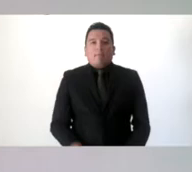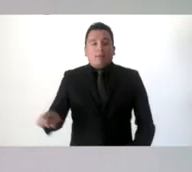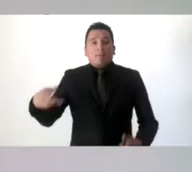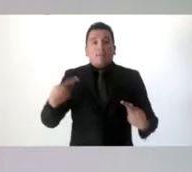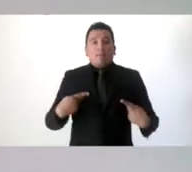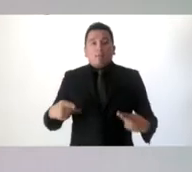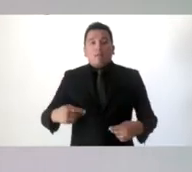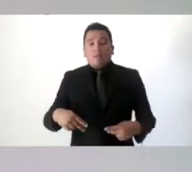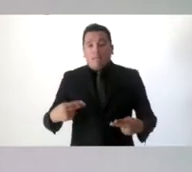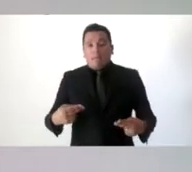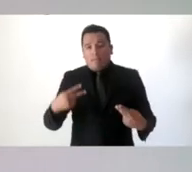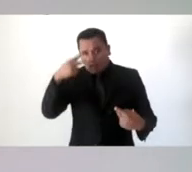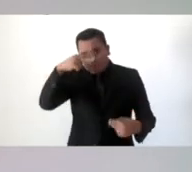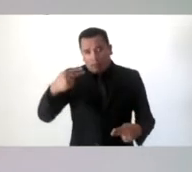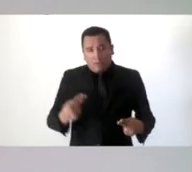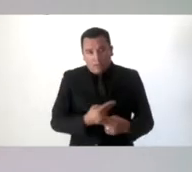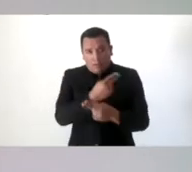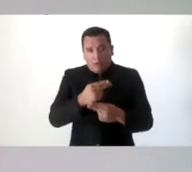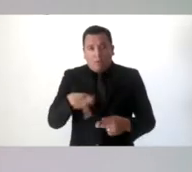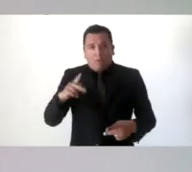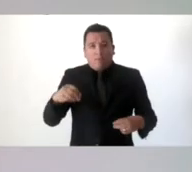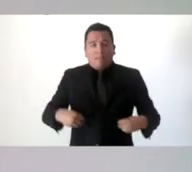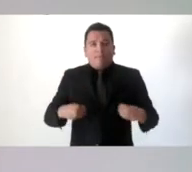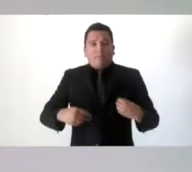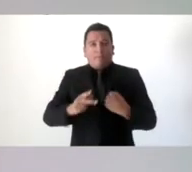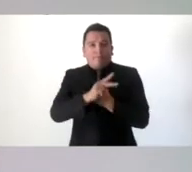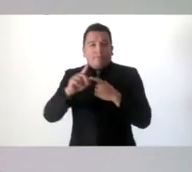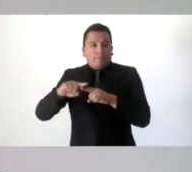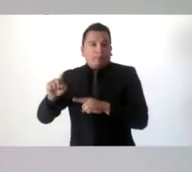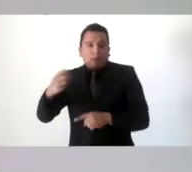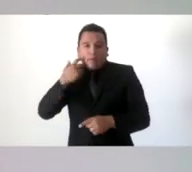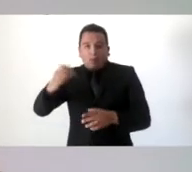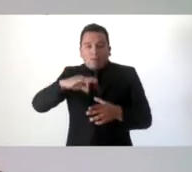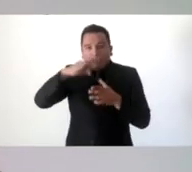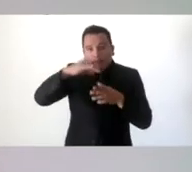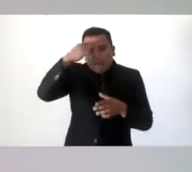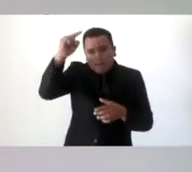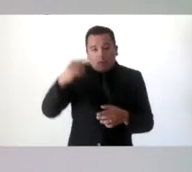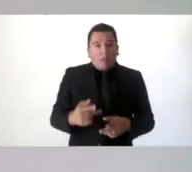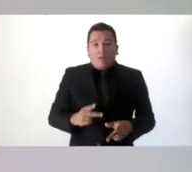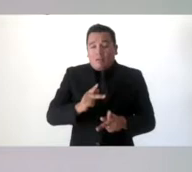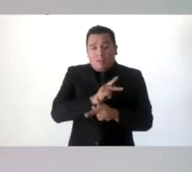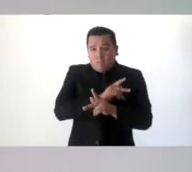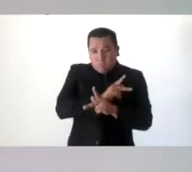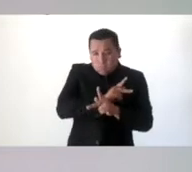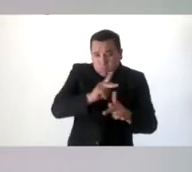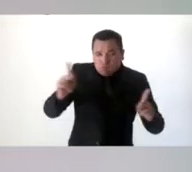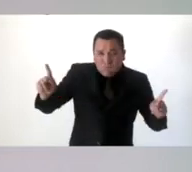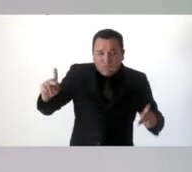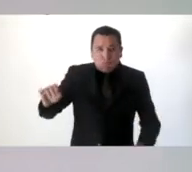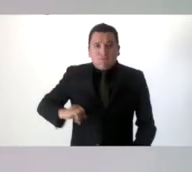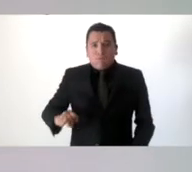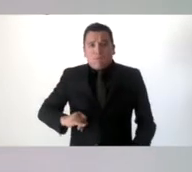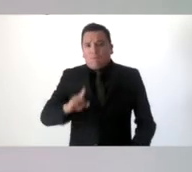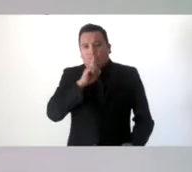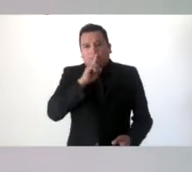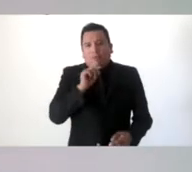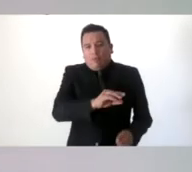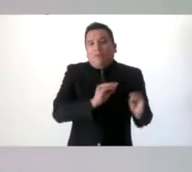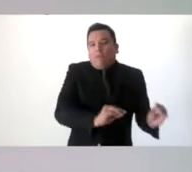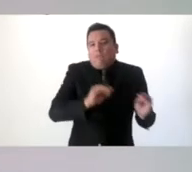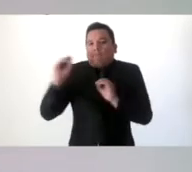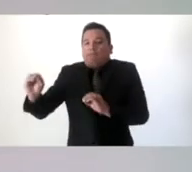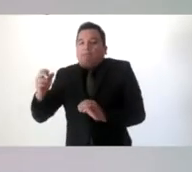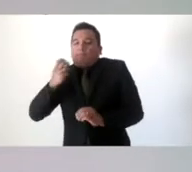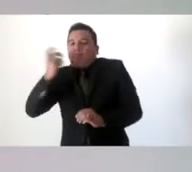pidiendo, los mexicanos residentes allá quieren un sistema de votación más fácil. No todos tienen interés, desde luego no es su prioridad, no se fueron allá para